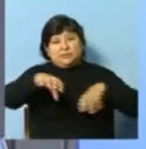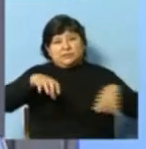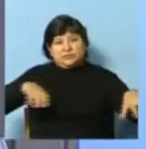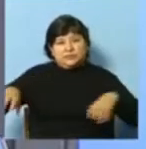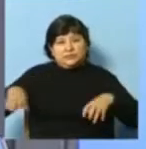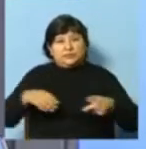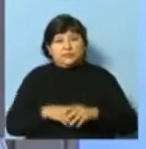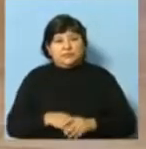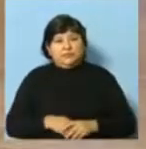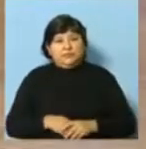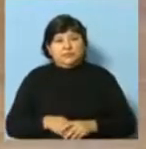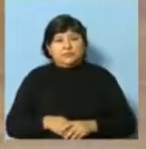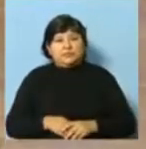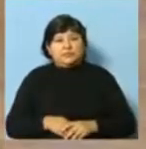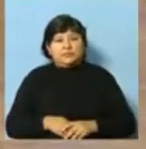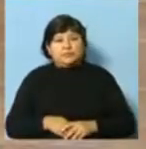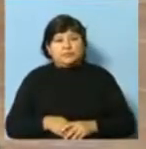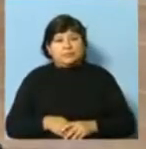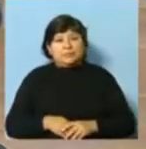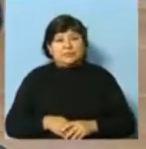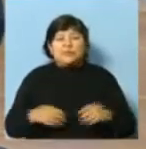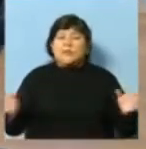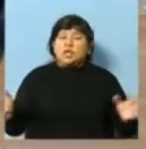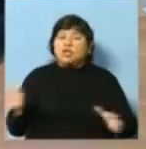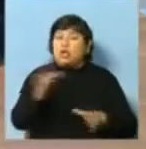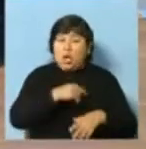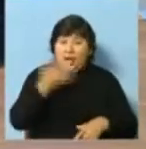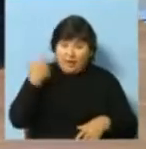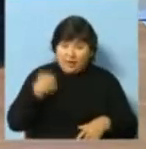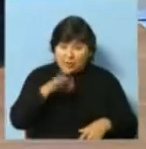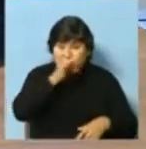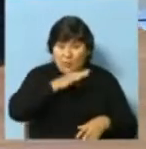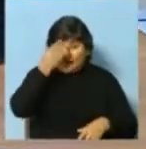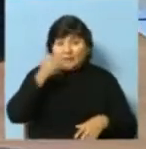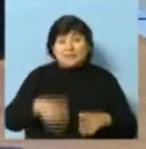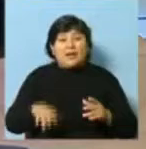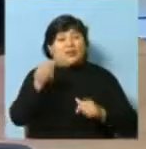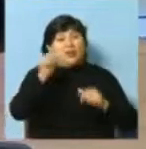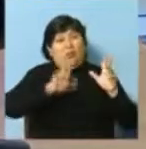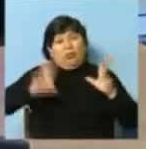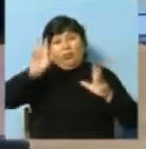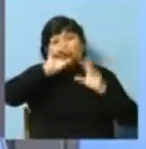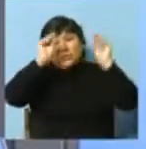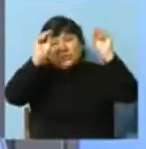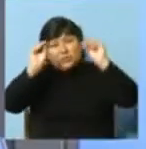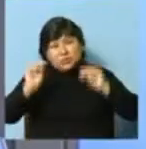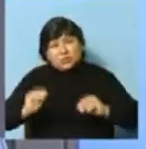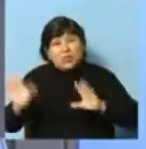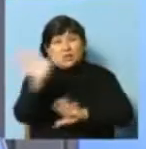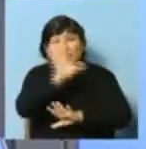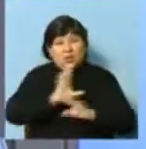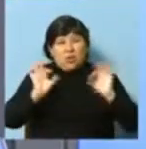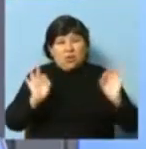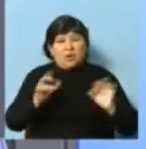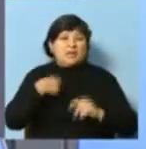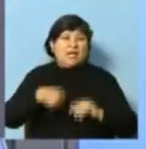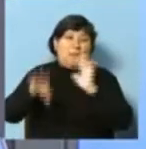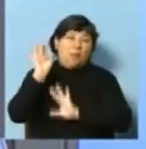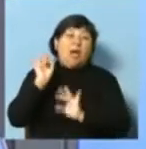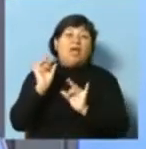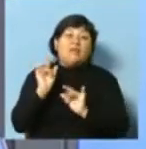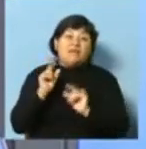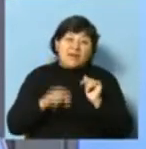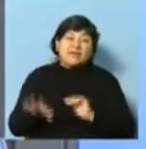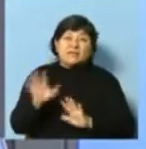esté verdaderamente manchaban todas las paredes y prácticamente se hacía muy duro